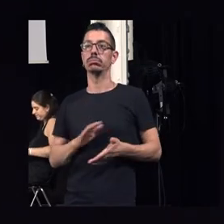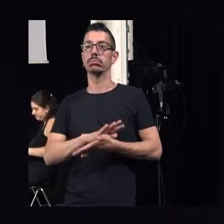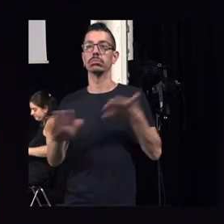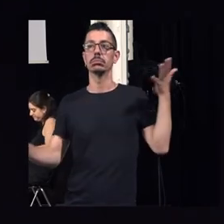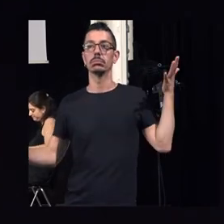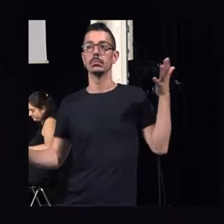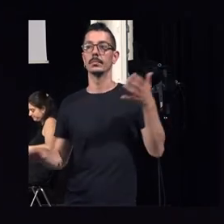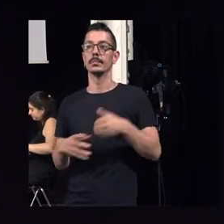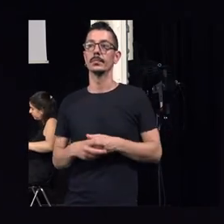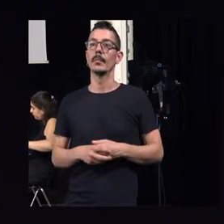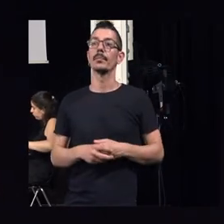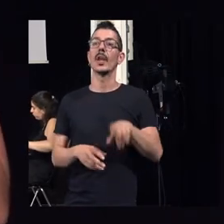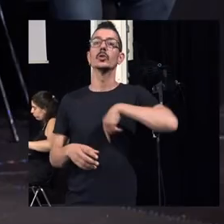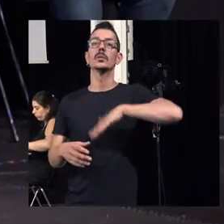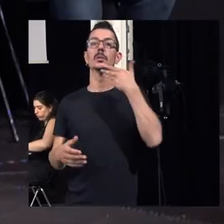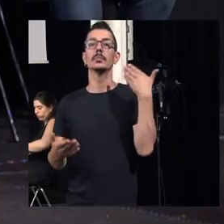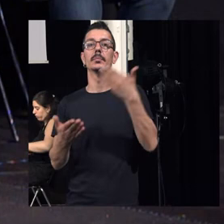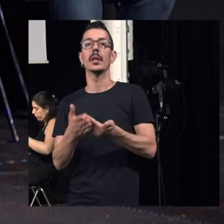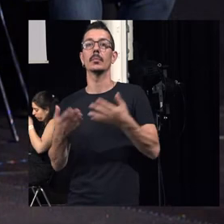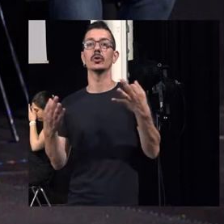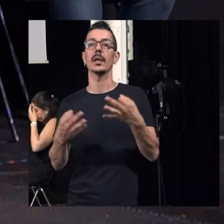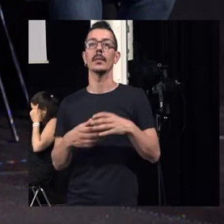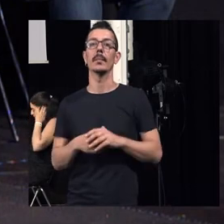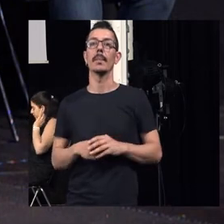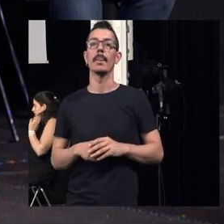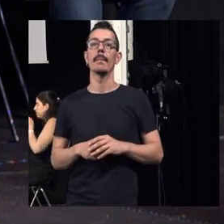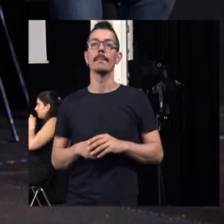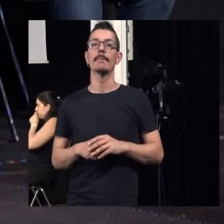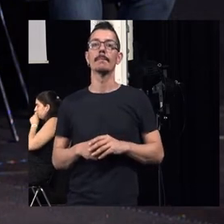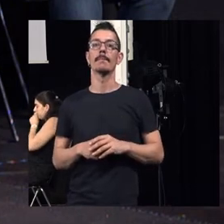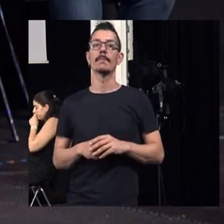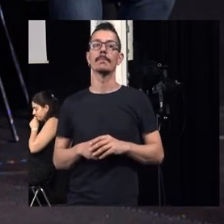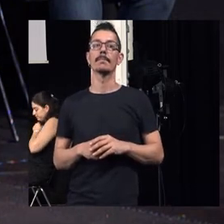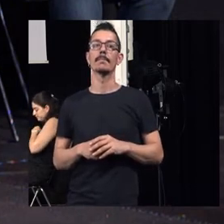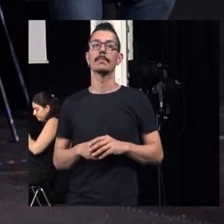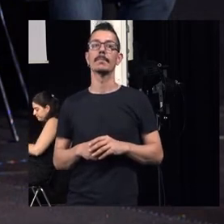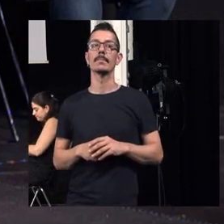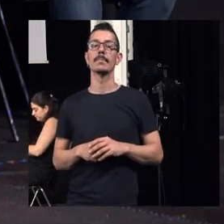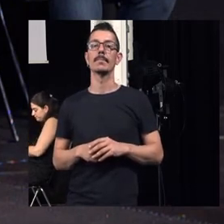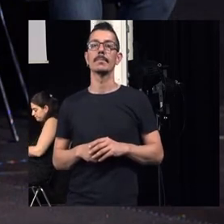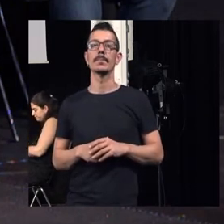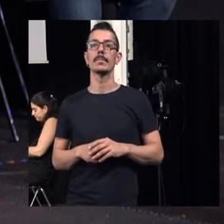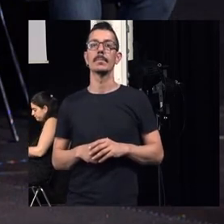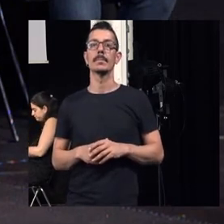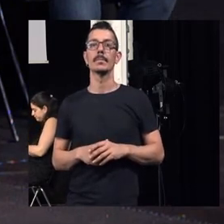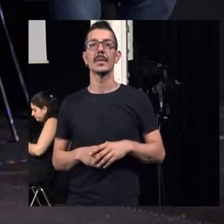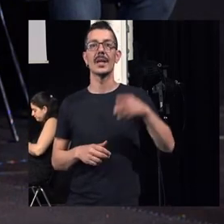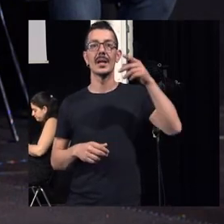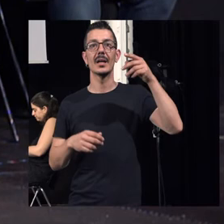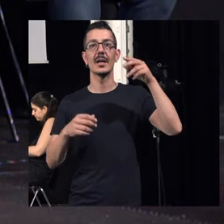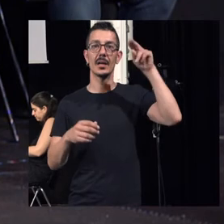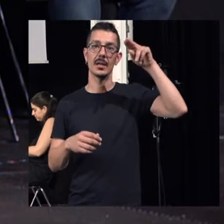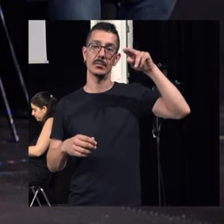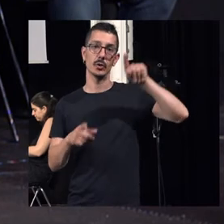Pues nosotras lo que pedimos es que se haga lo posible porque se nos reconozca como trabajadoras, porque